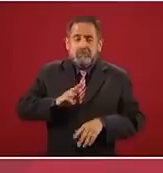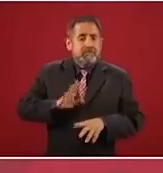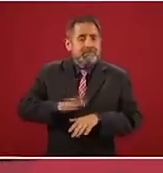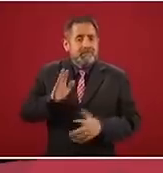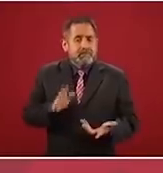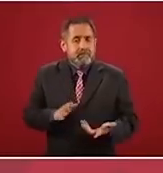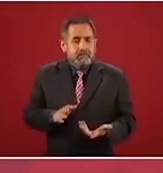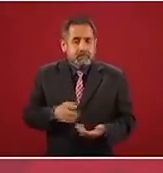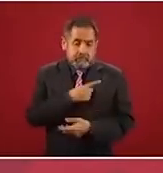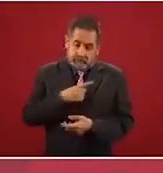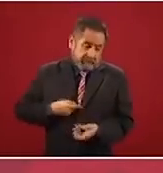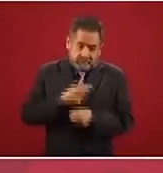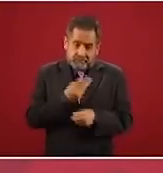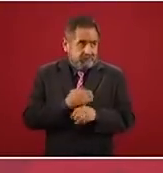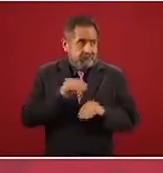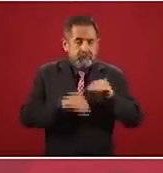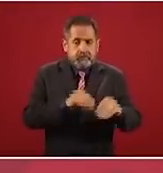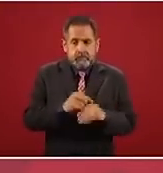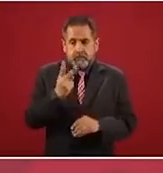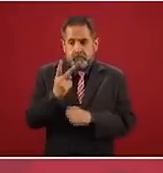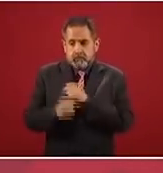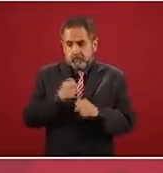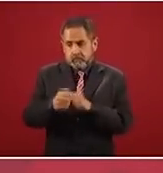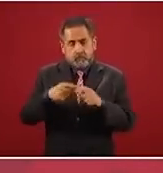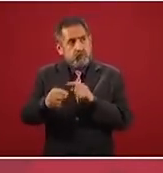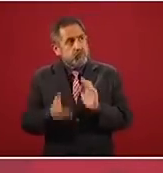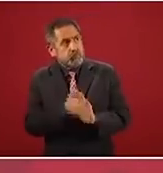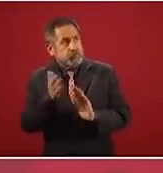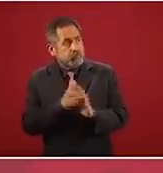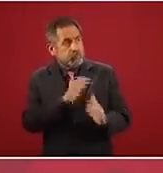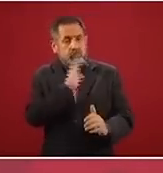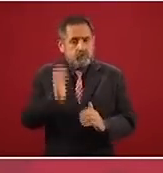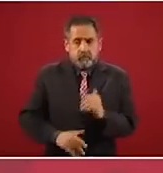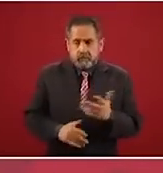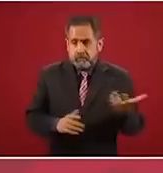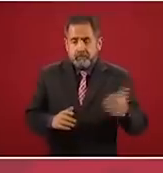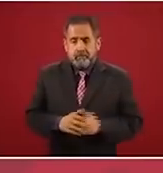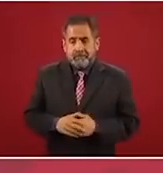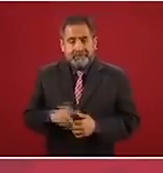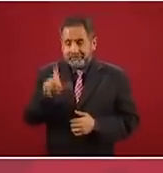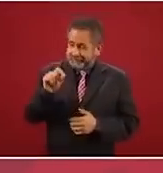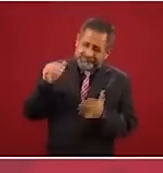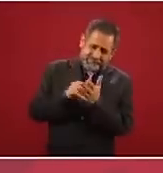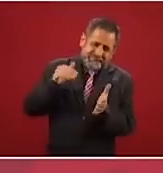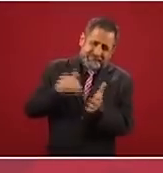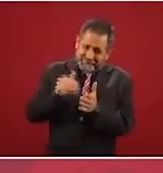Y lo tenemos que terminar en dos años, porque son 20 mil